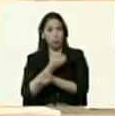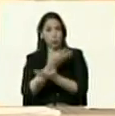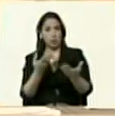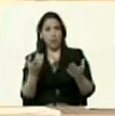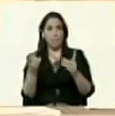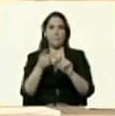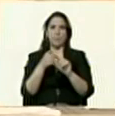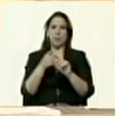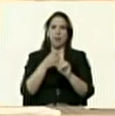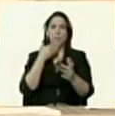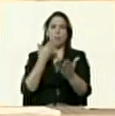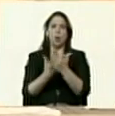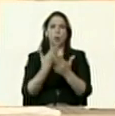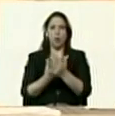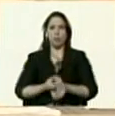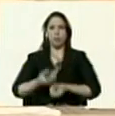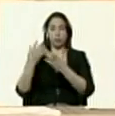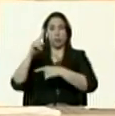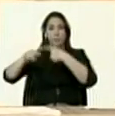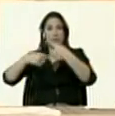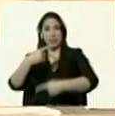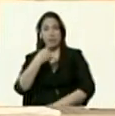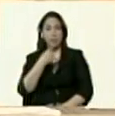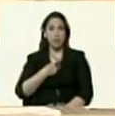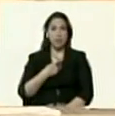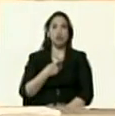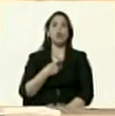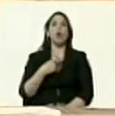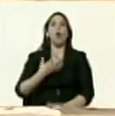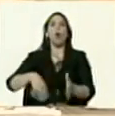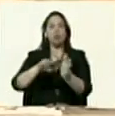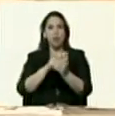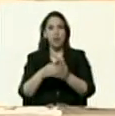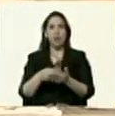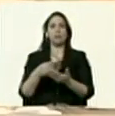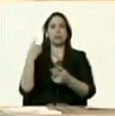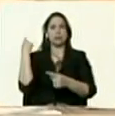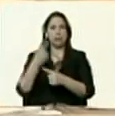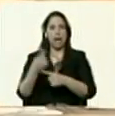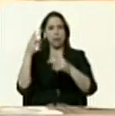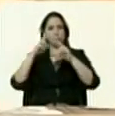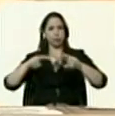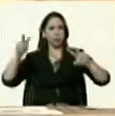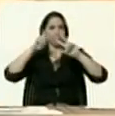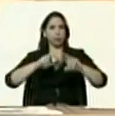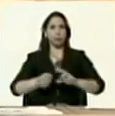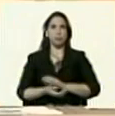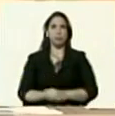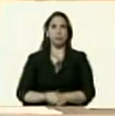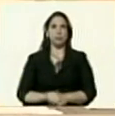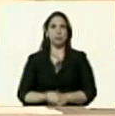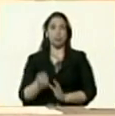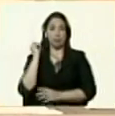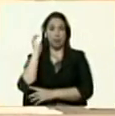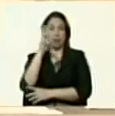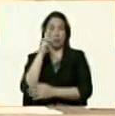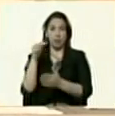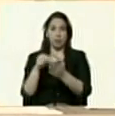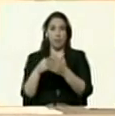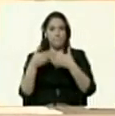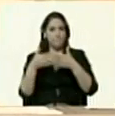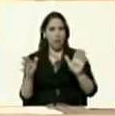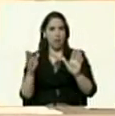primera propuesta que llevaron y que mañana me han dicho van a ratificar es que se haga una investigación. La Asamblea Nacional abra